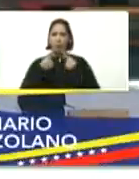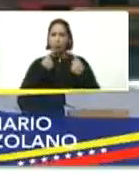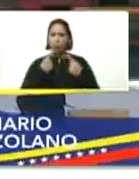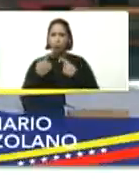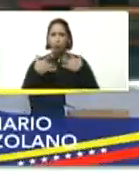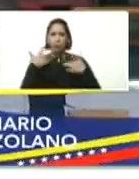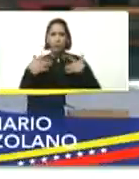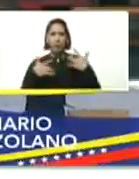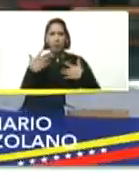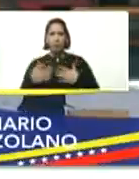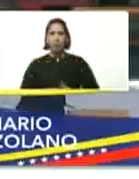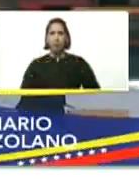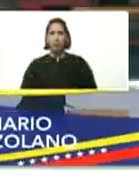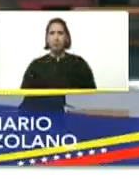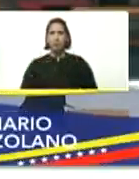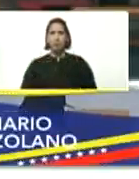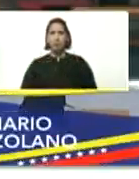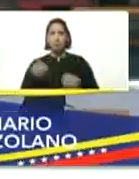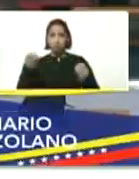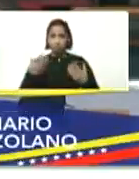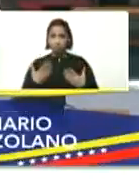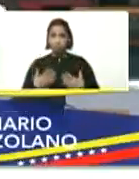eventos, me mandaba